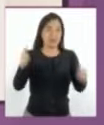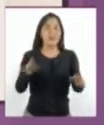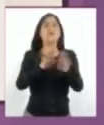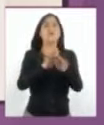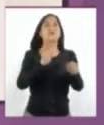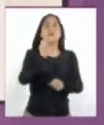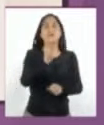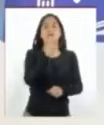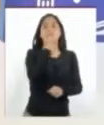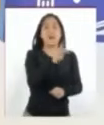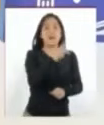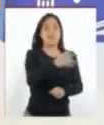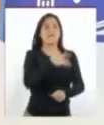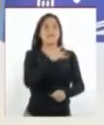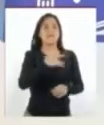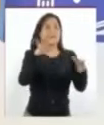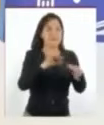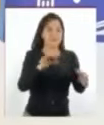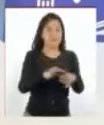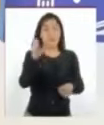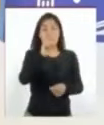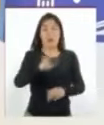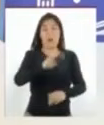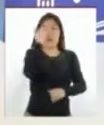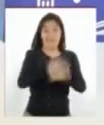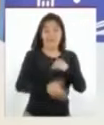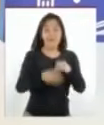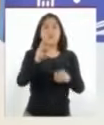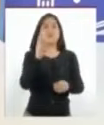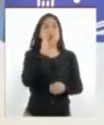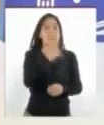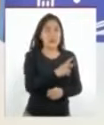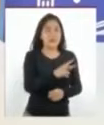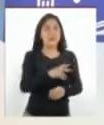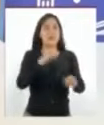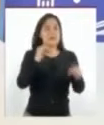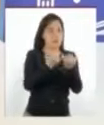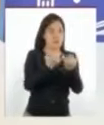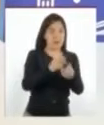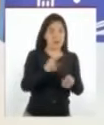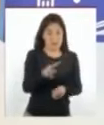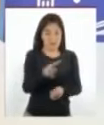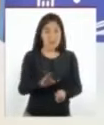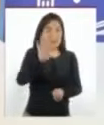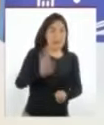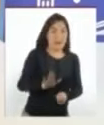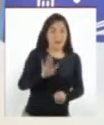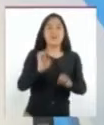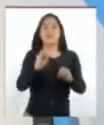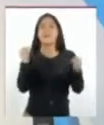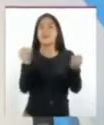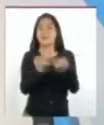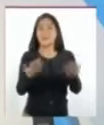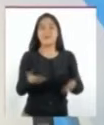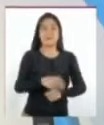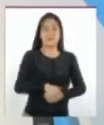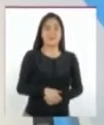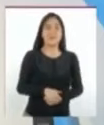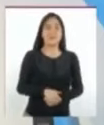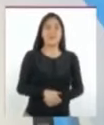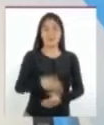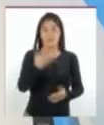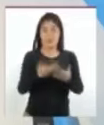que lo explique mejor. Cuando terminen, observen si predominan las diferencias o las similitudes.